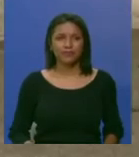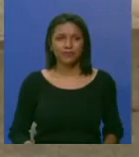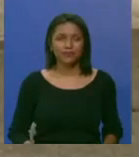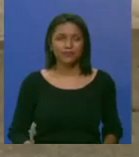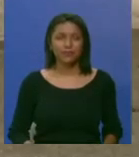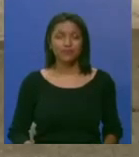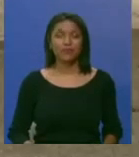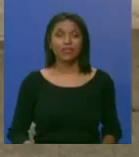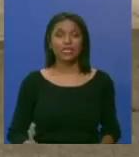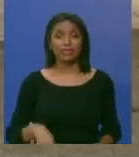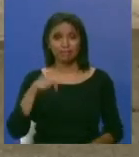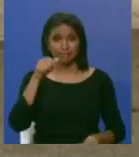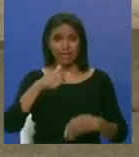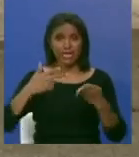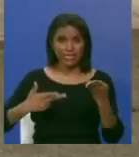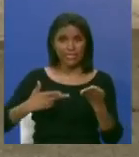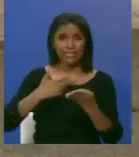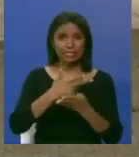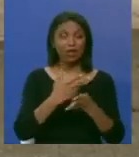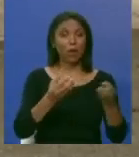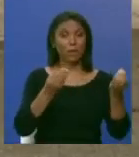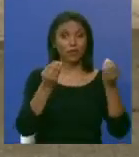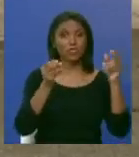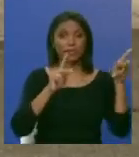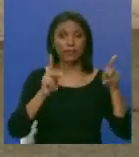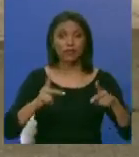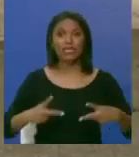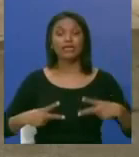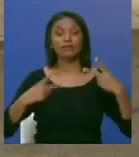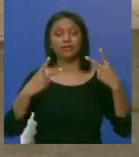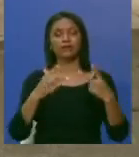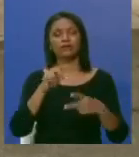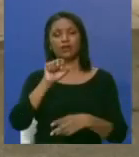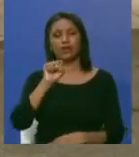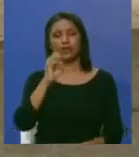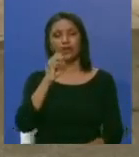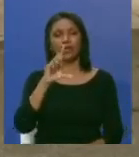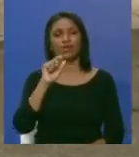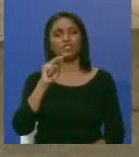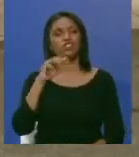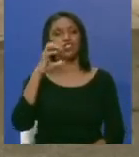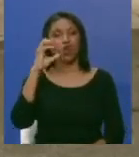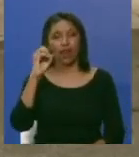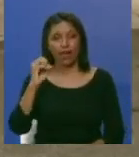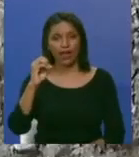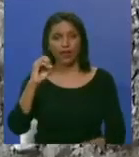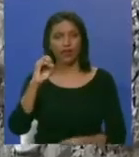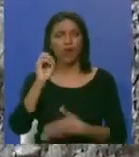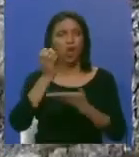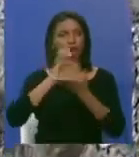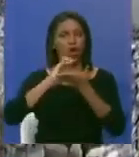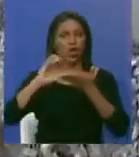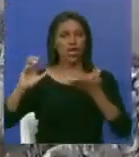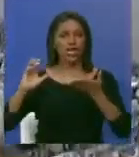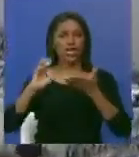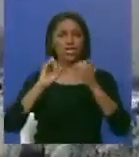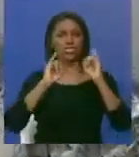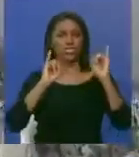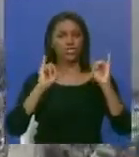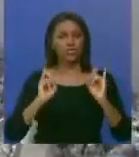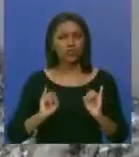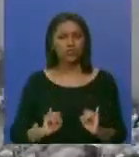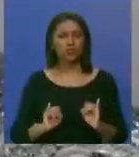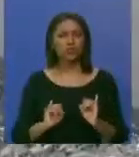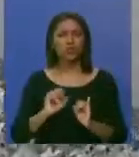Así es, compañeros, las quejas de estos residentes del sector de Solano, especialmente del Colegio Instituto Profesional y Técnico de Solano,